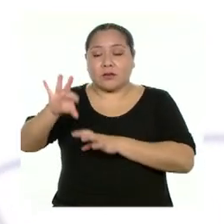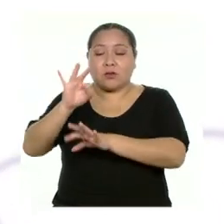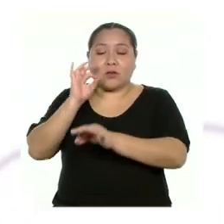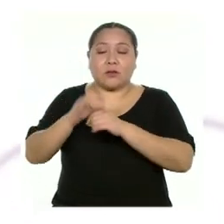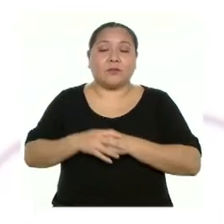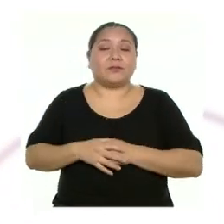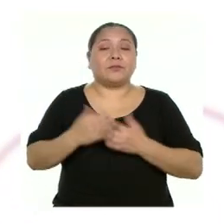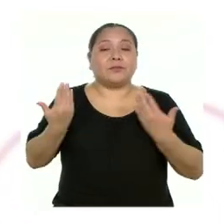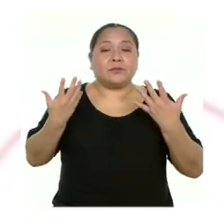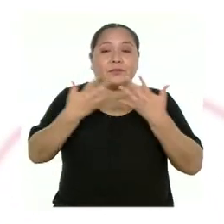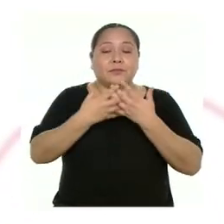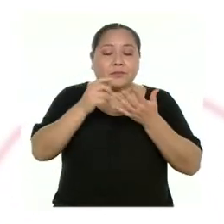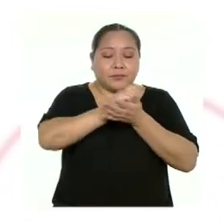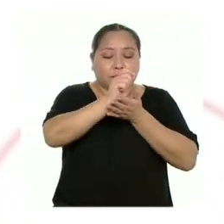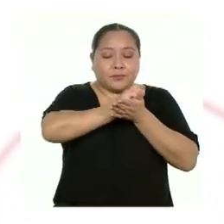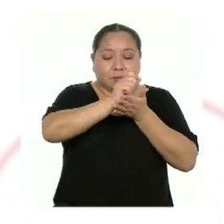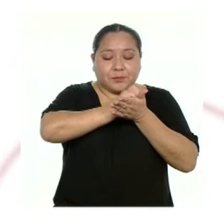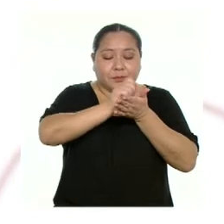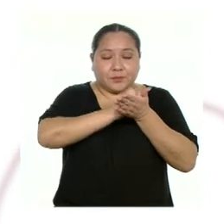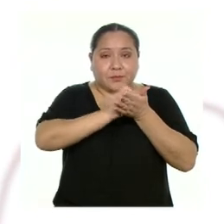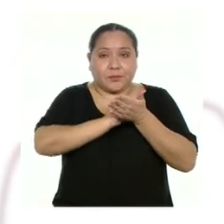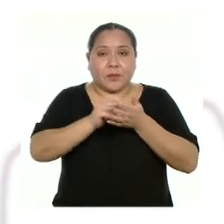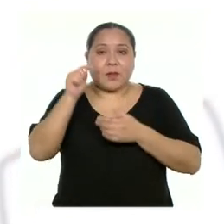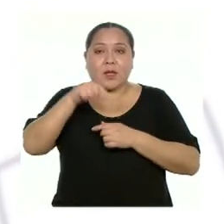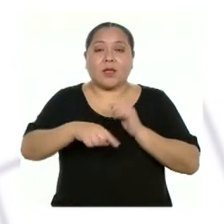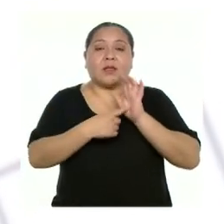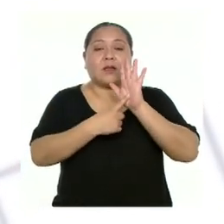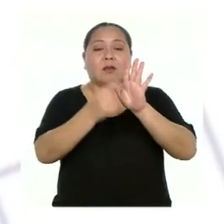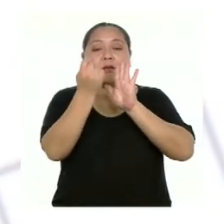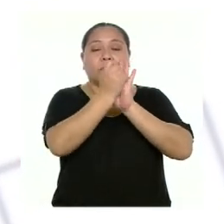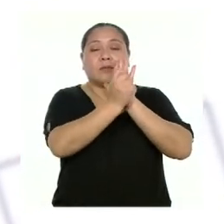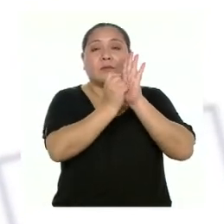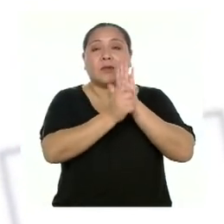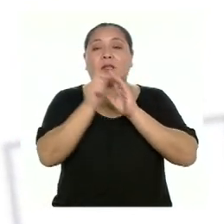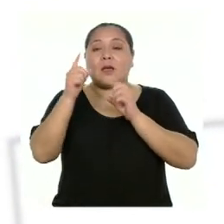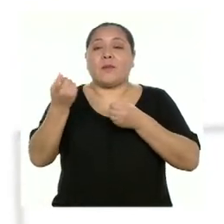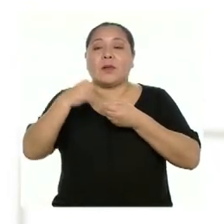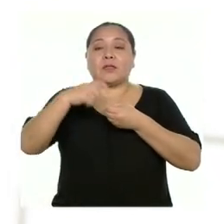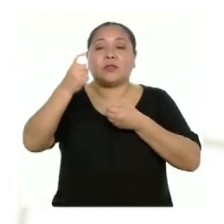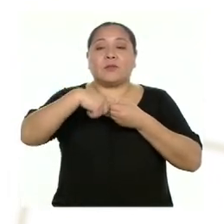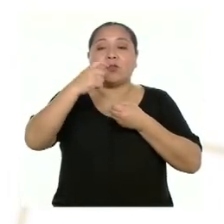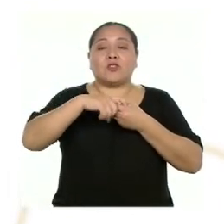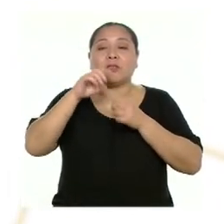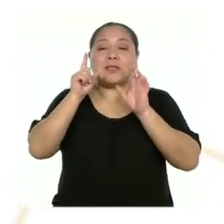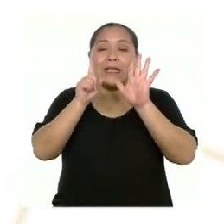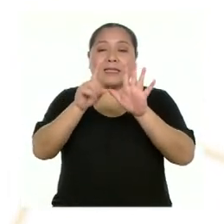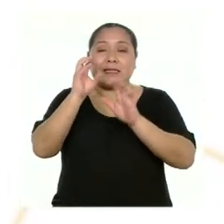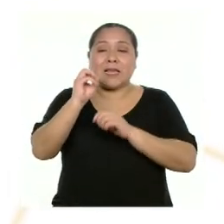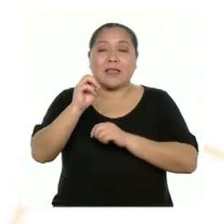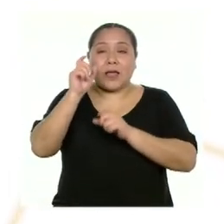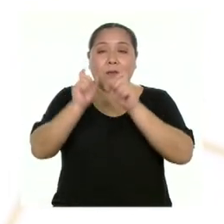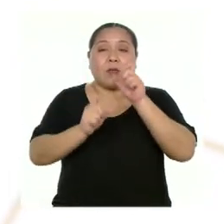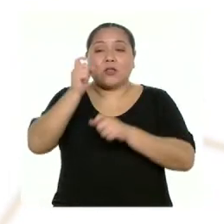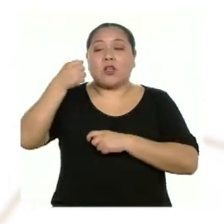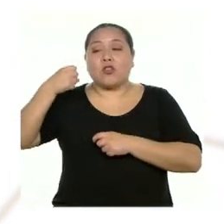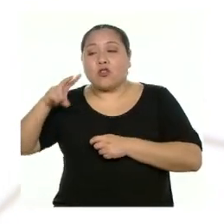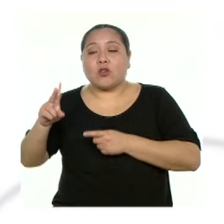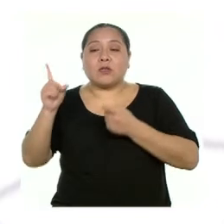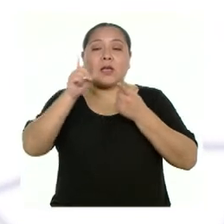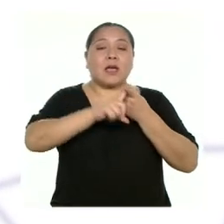La redacción completa sería: la muestra estuvo formada por 60 personas de 12 a 60